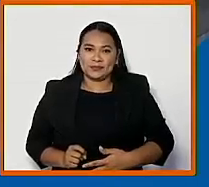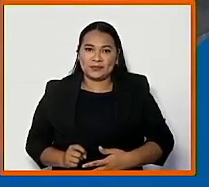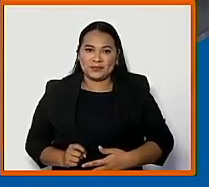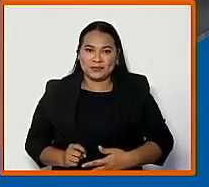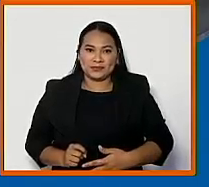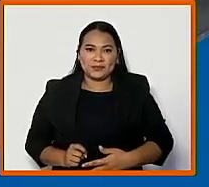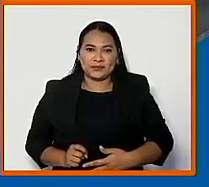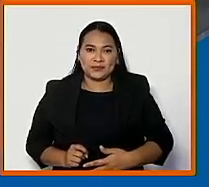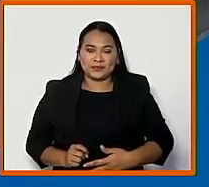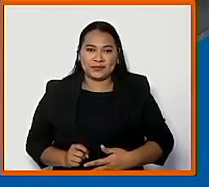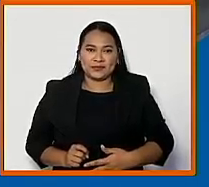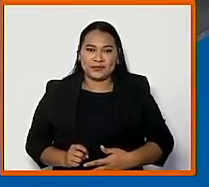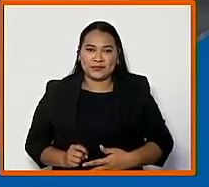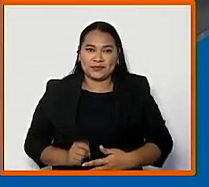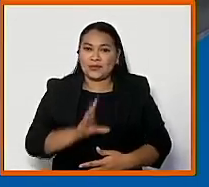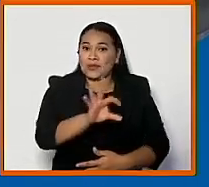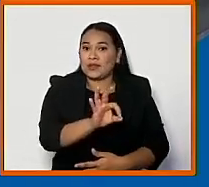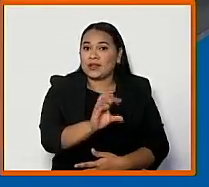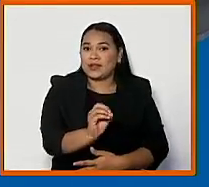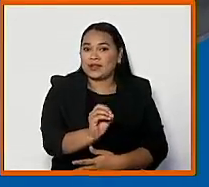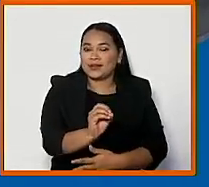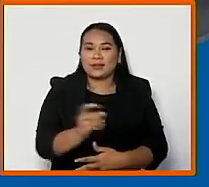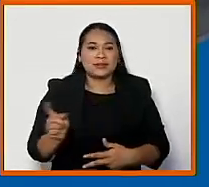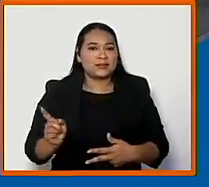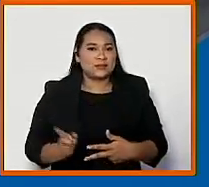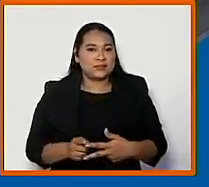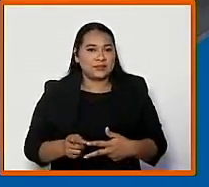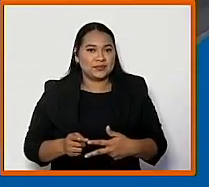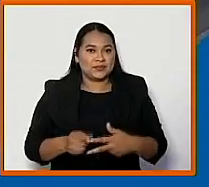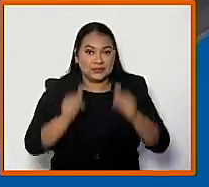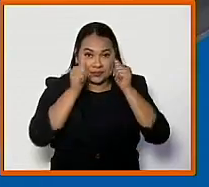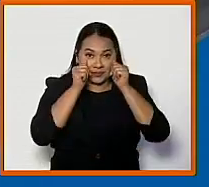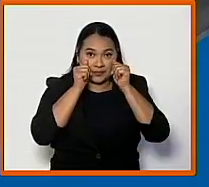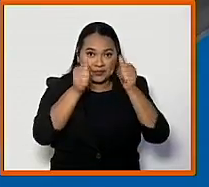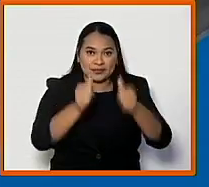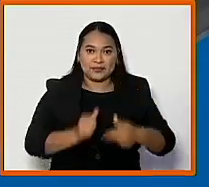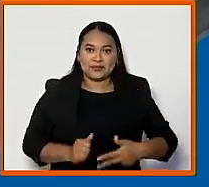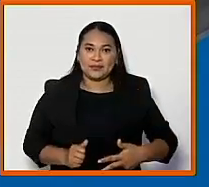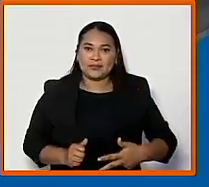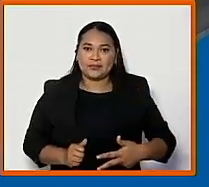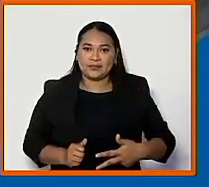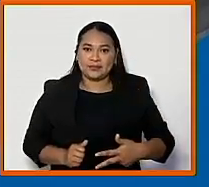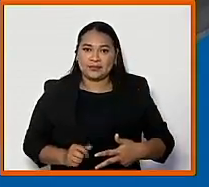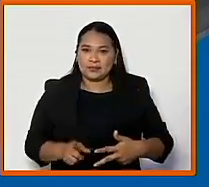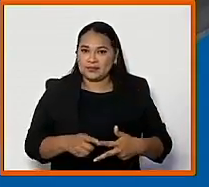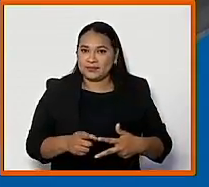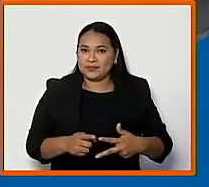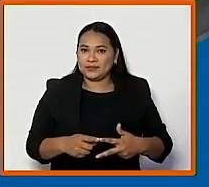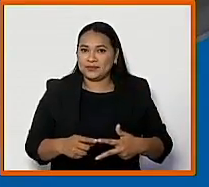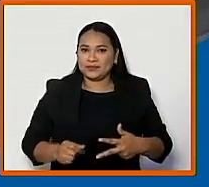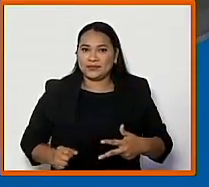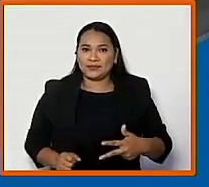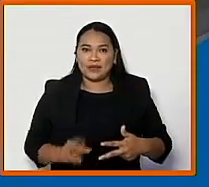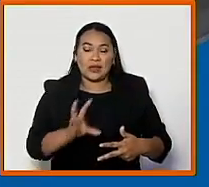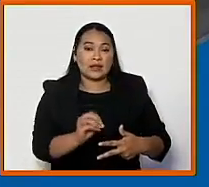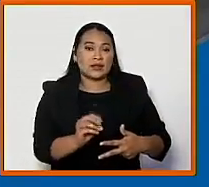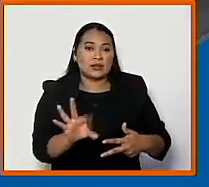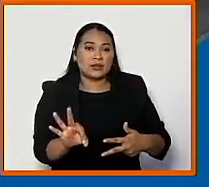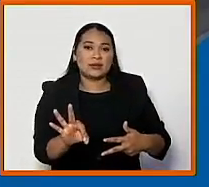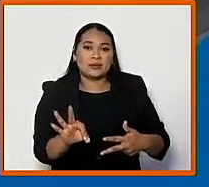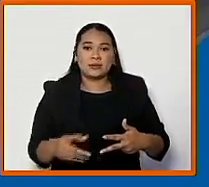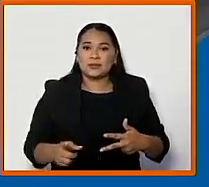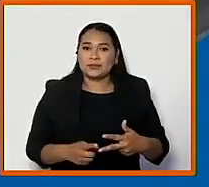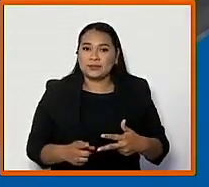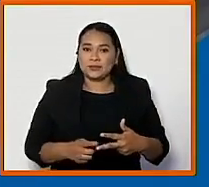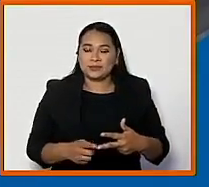Este es el 90. Segundo número ganador, atentos, porque este es el 09. Tercer y